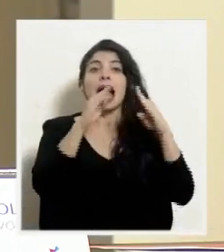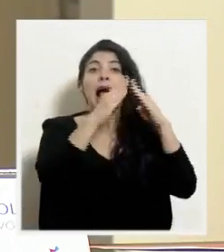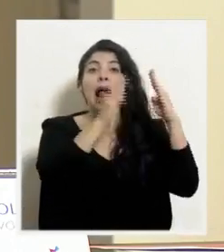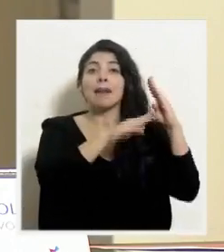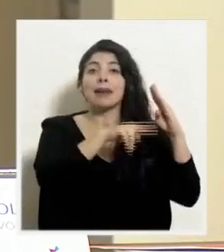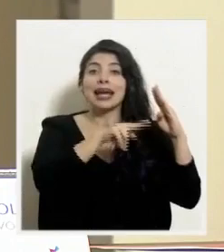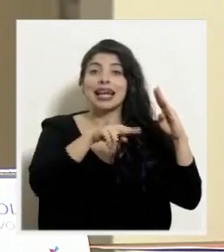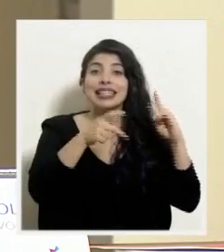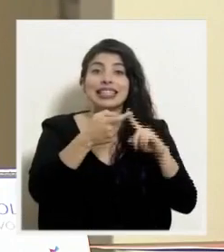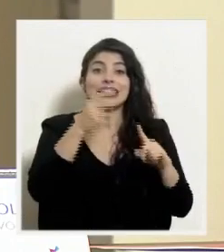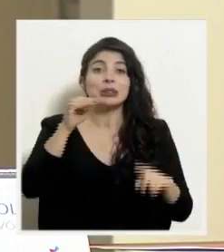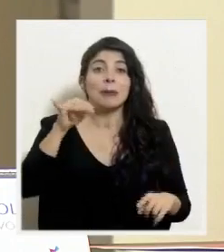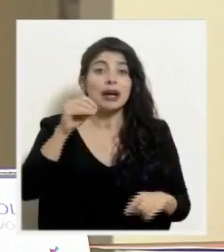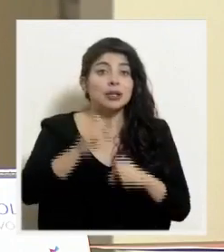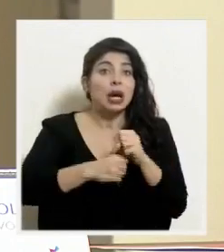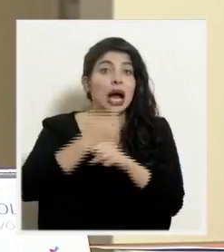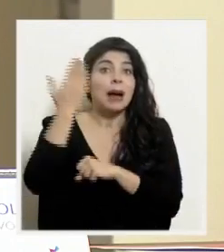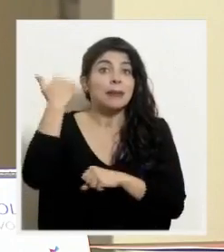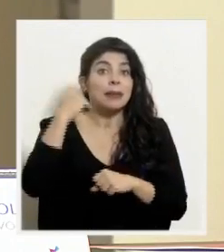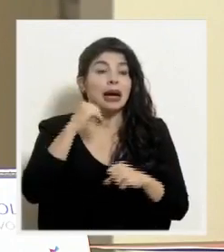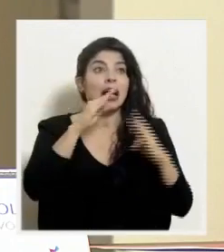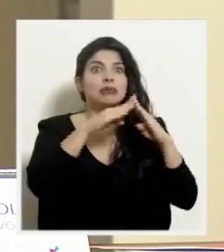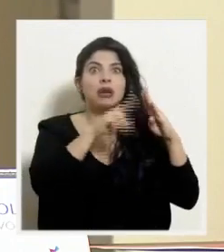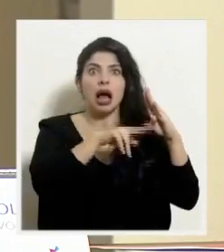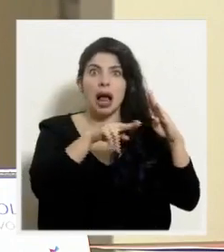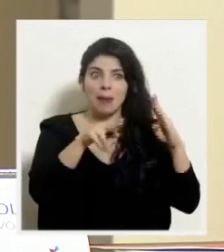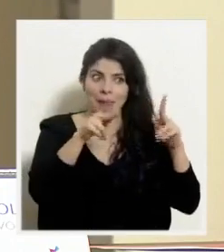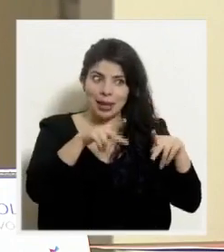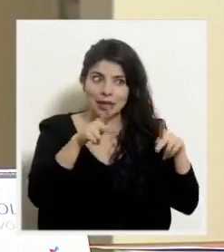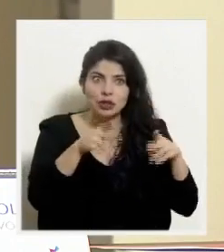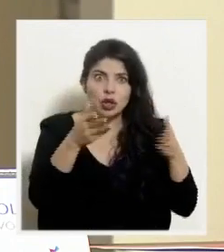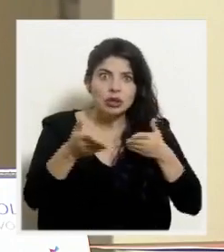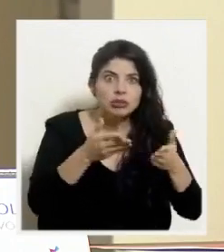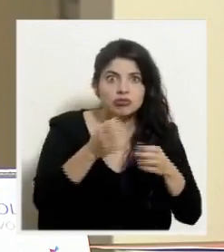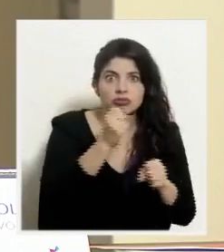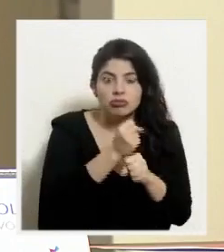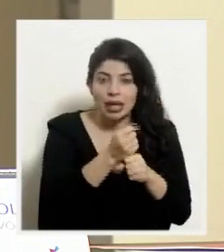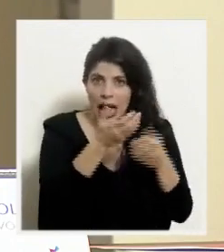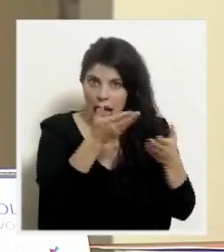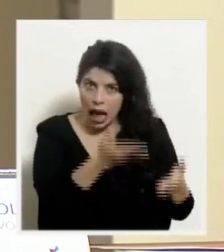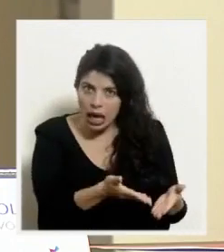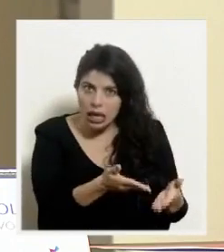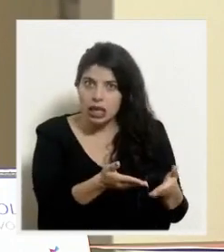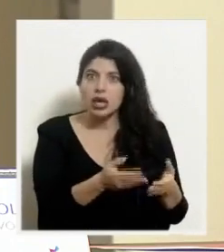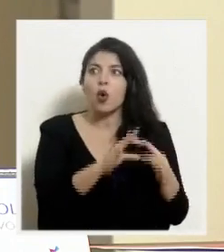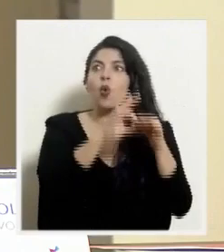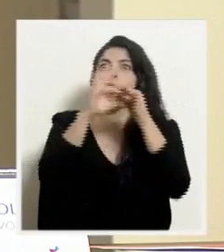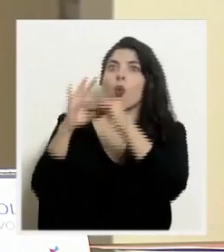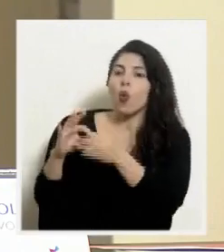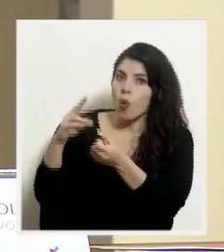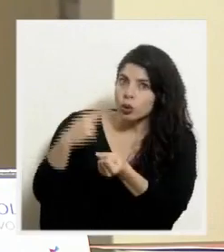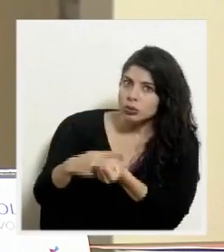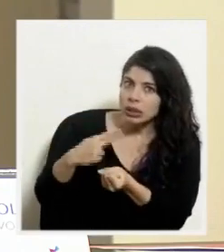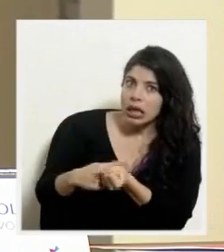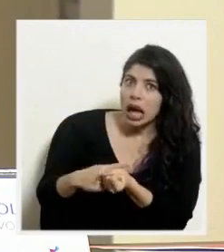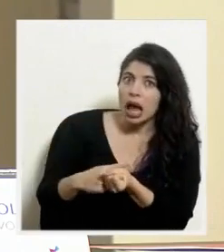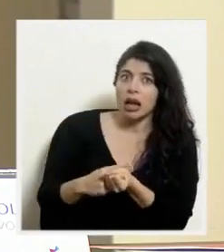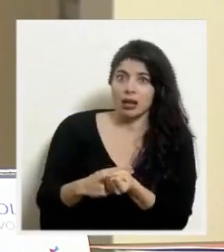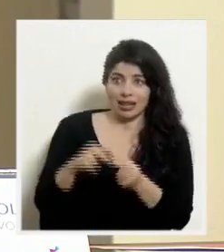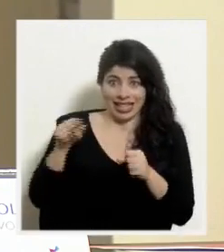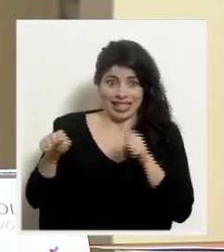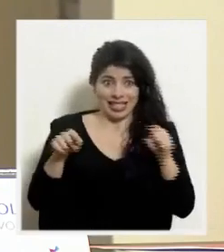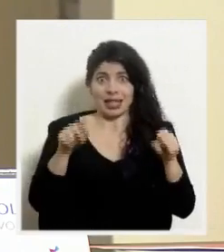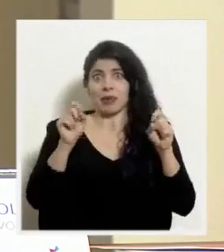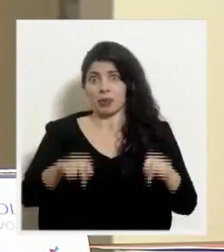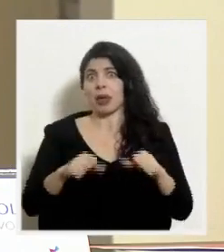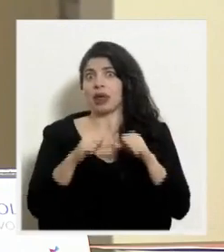mayo del año pasado con personas atendiéndolos ahí y coordinando con los hospitales. Podemos avanzar en esa